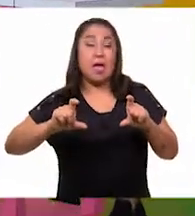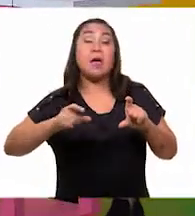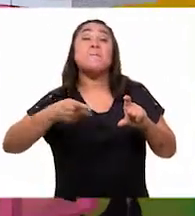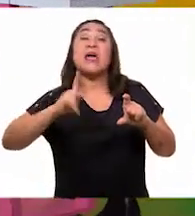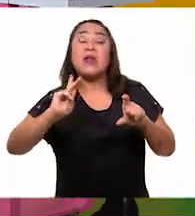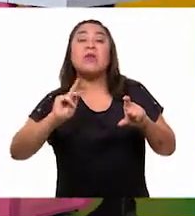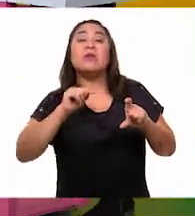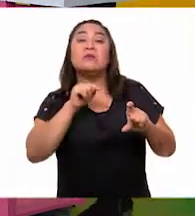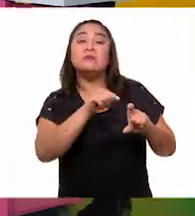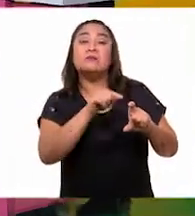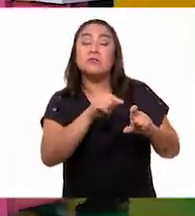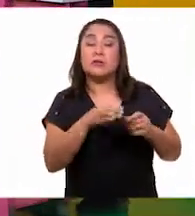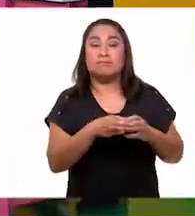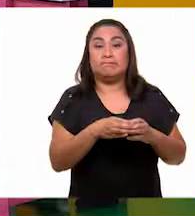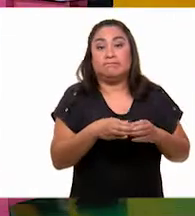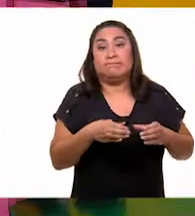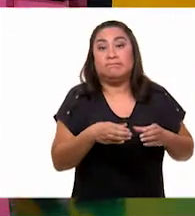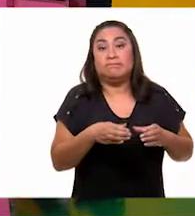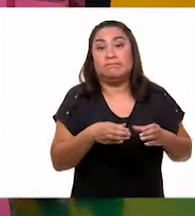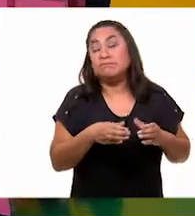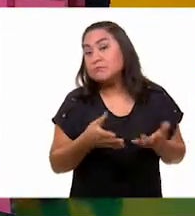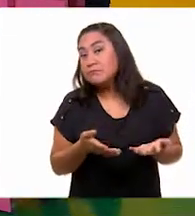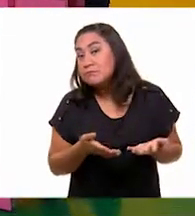lo ancho.